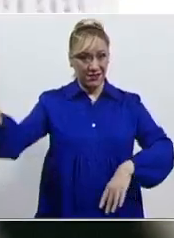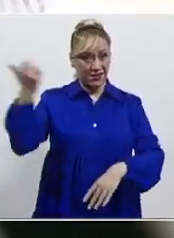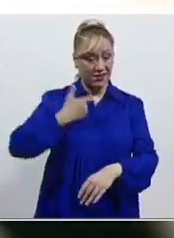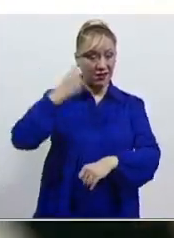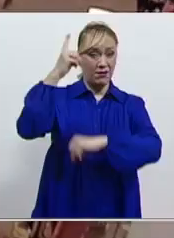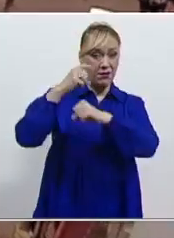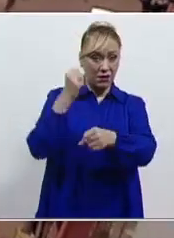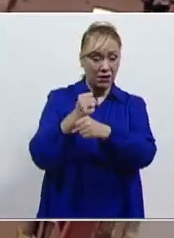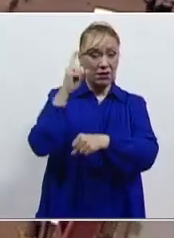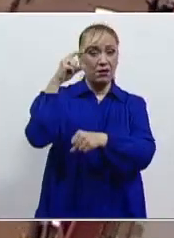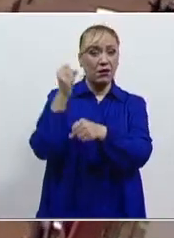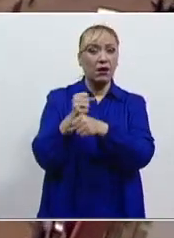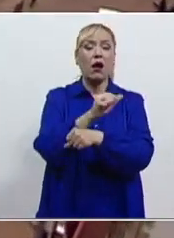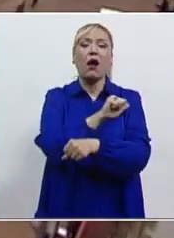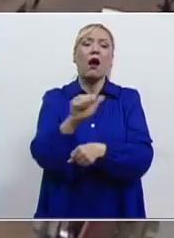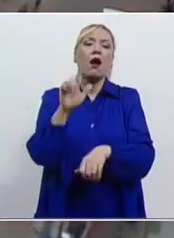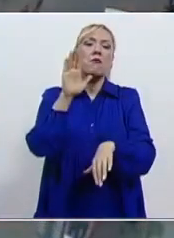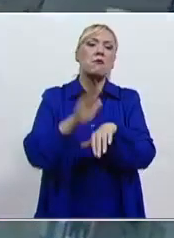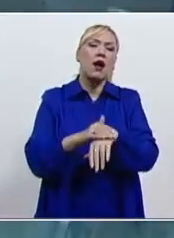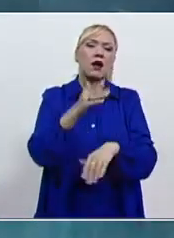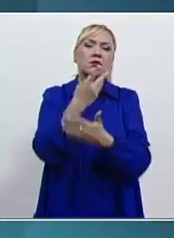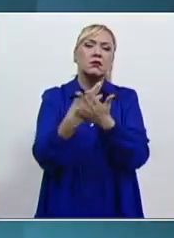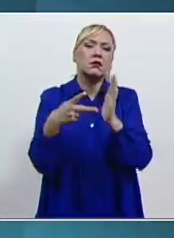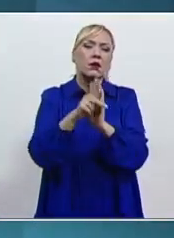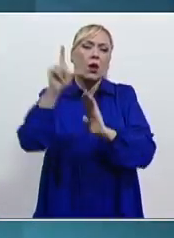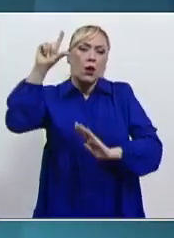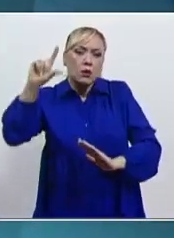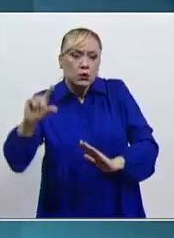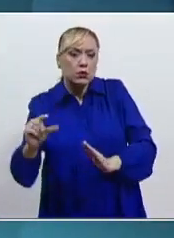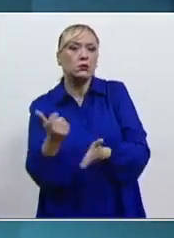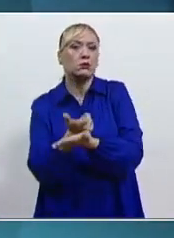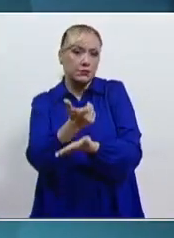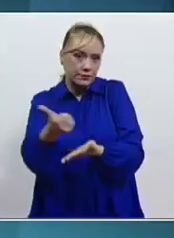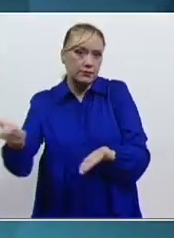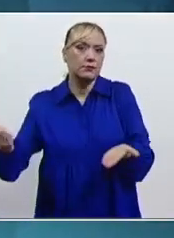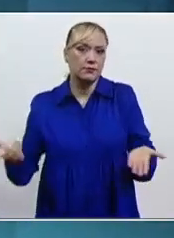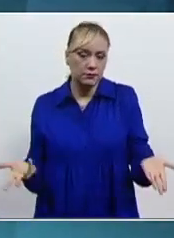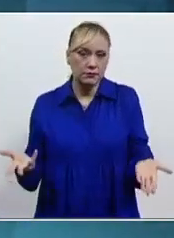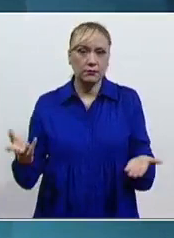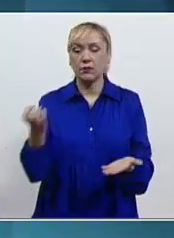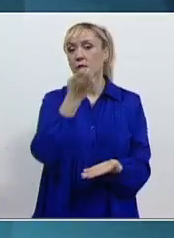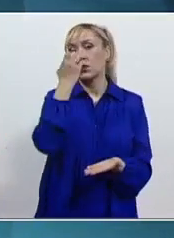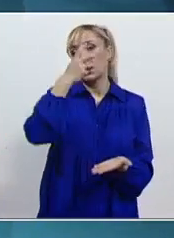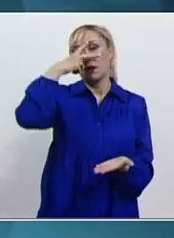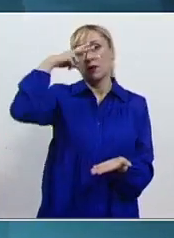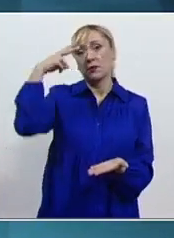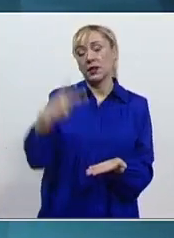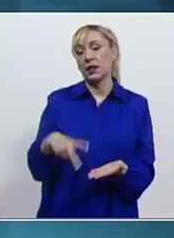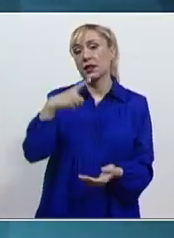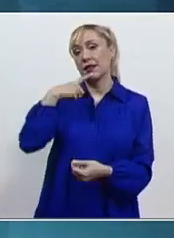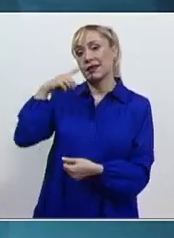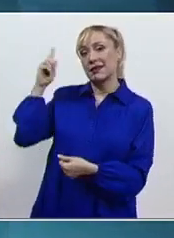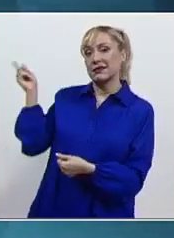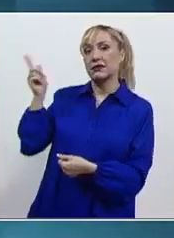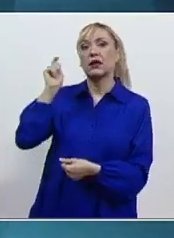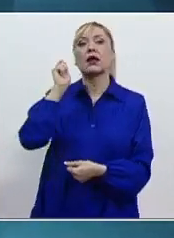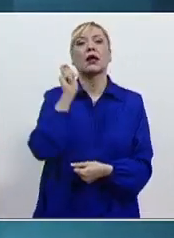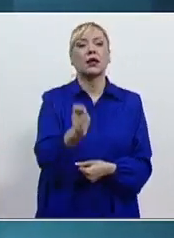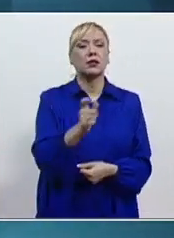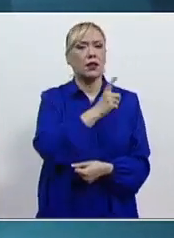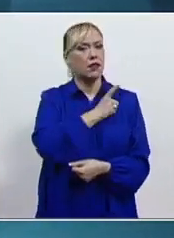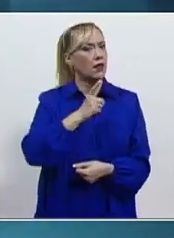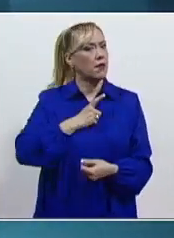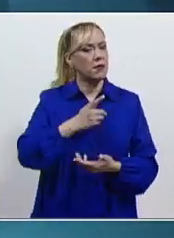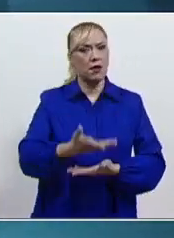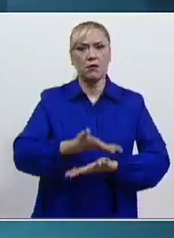el personal de menores ingresos. Sobre este mismo tema, la Barra Mexicana Colegio de Abogados señaló que el acceso a la justicia debe garantizarse